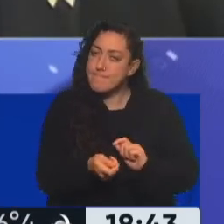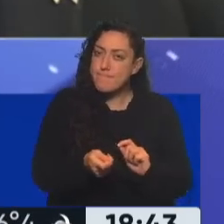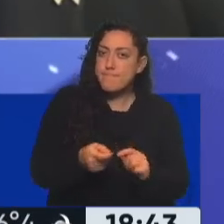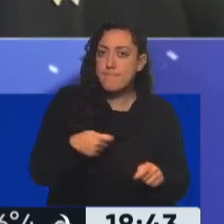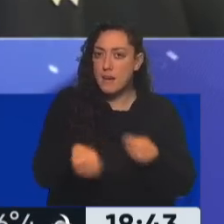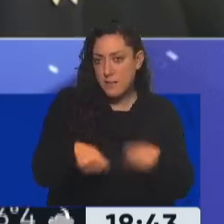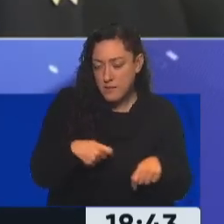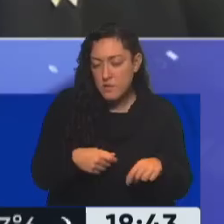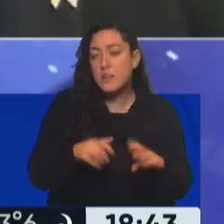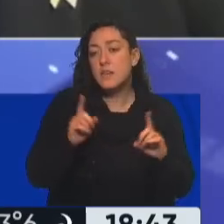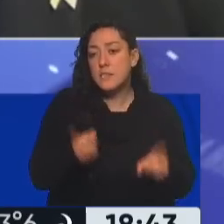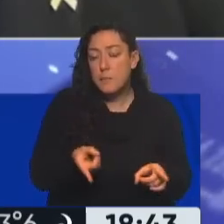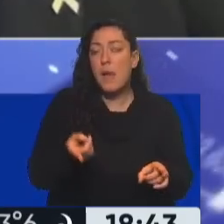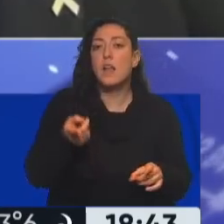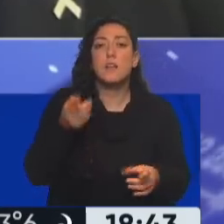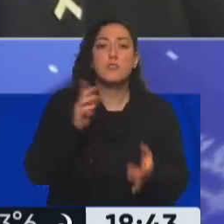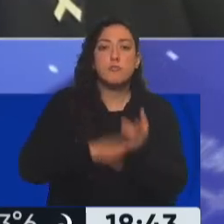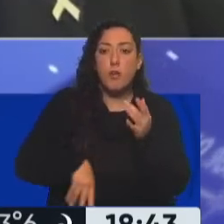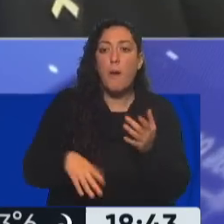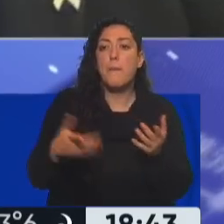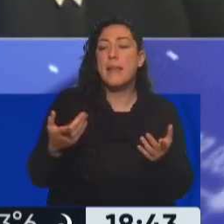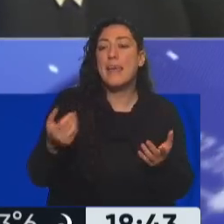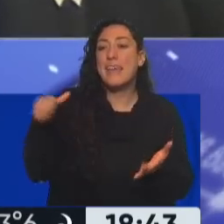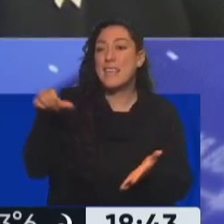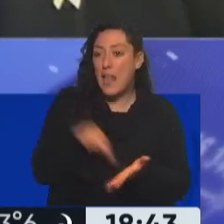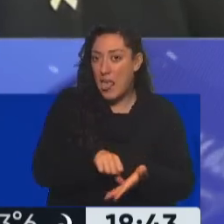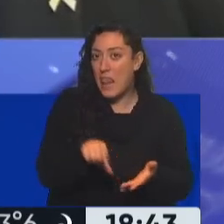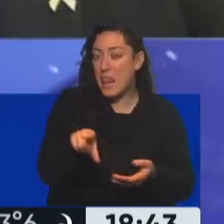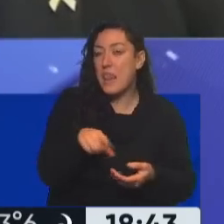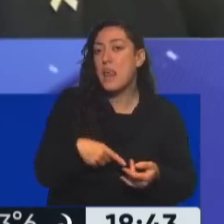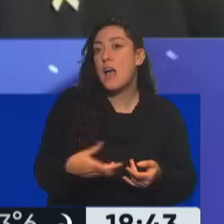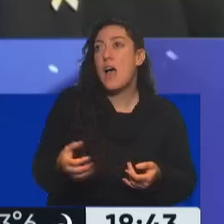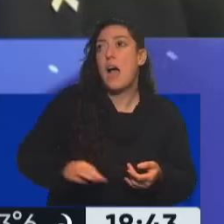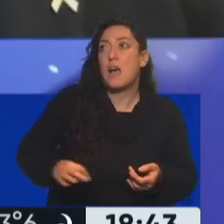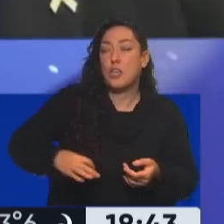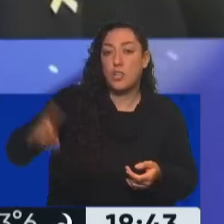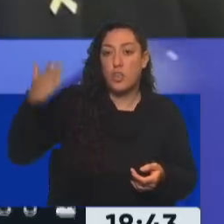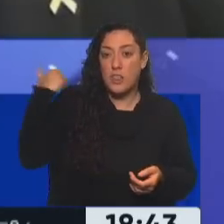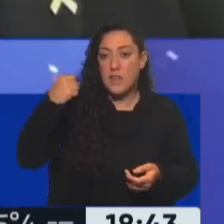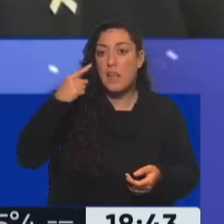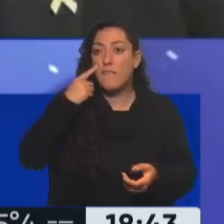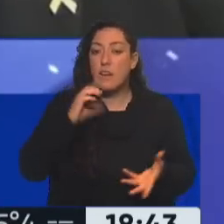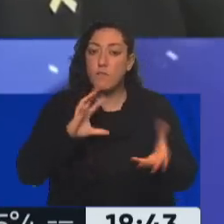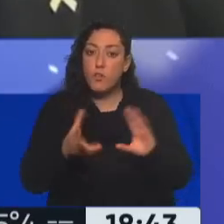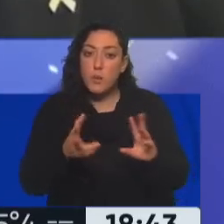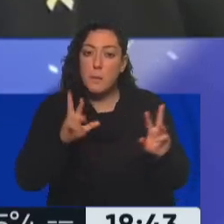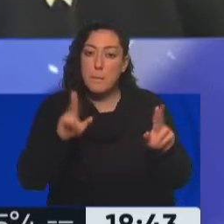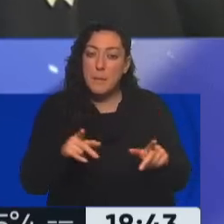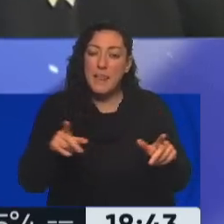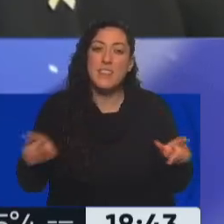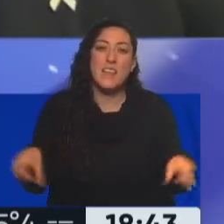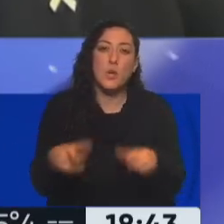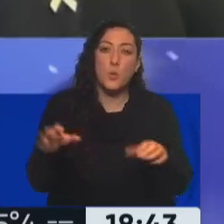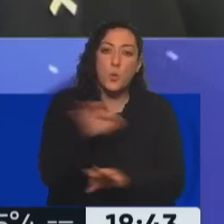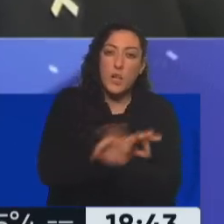también entra en relación con la discusión sobre Irán. Cuando hace unos años se discutía cómo contener el programa nuclear iraní,